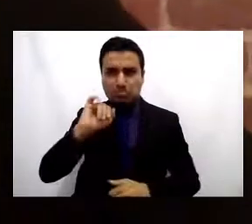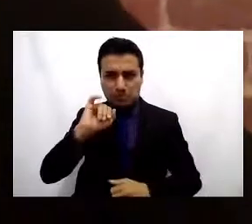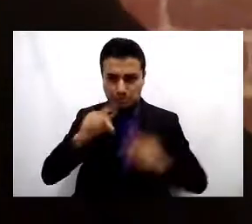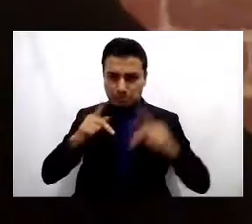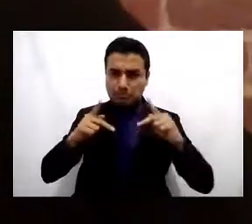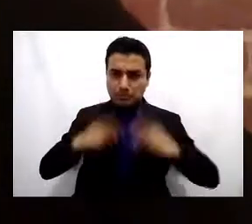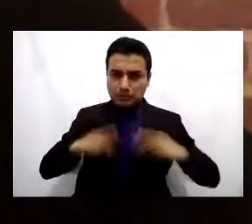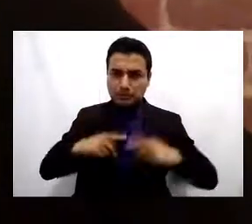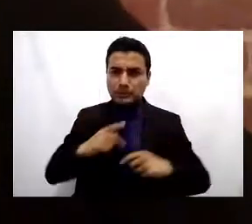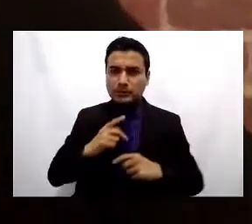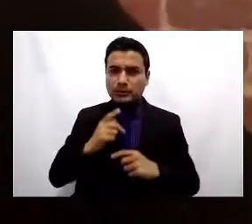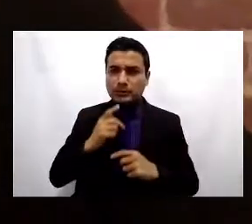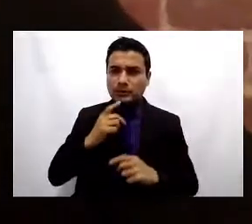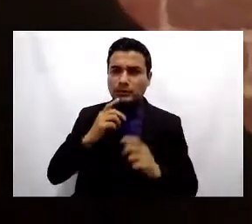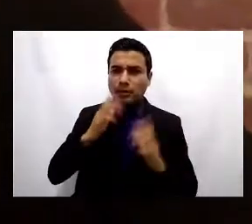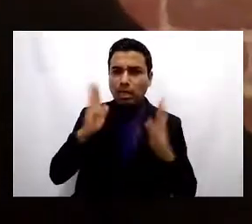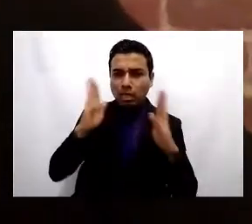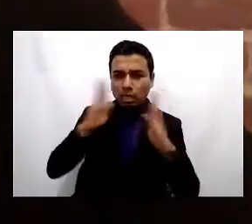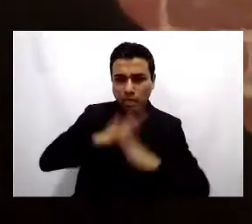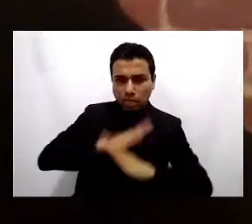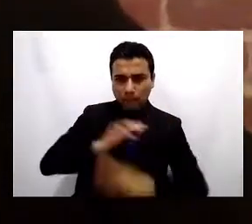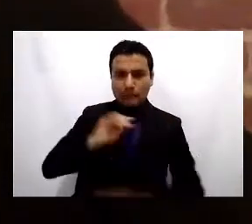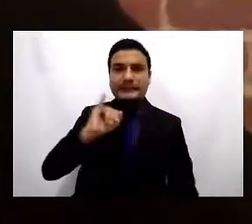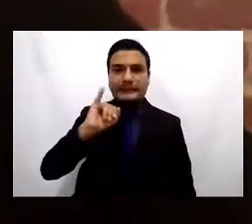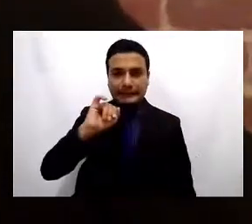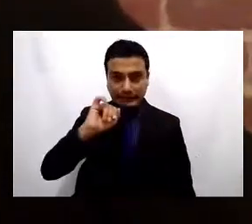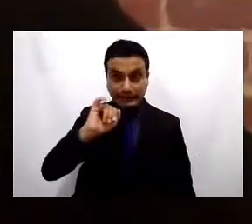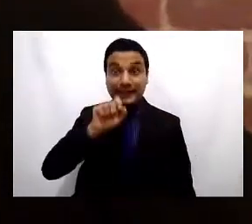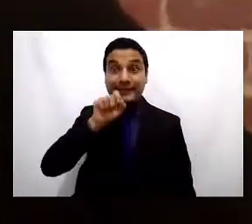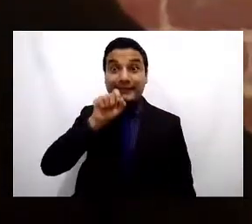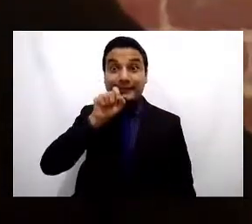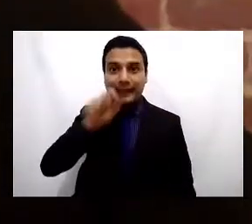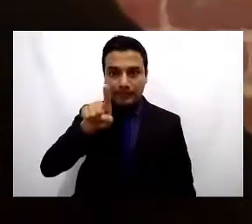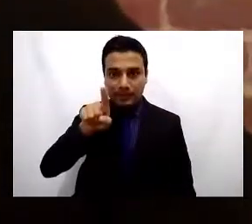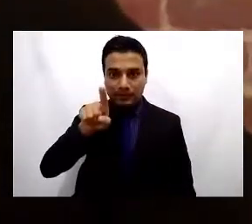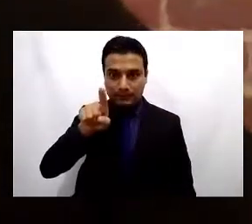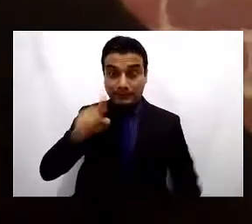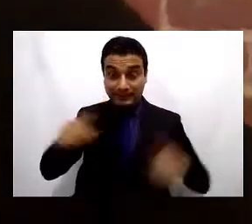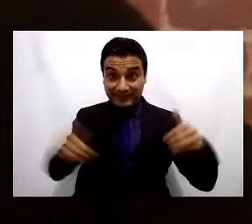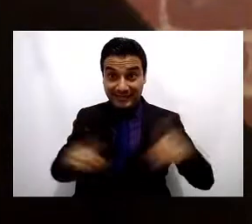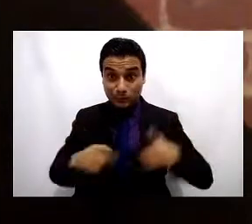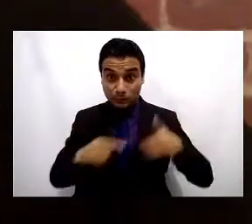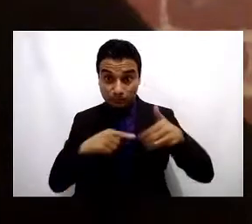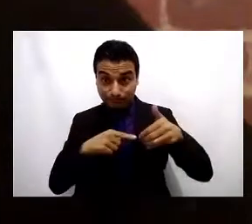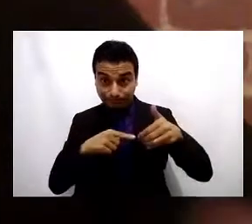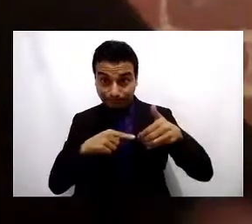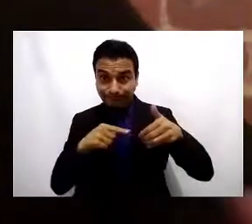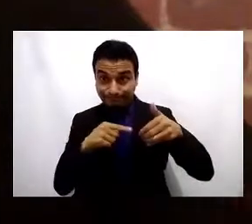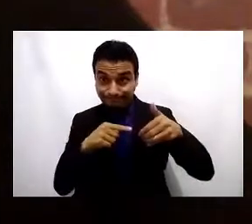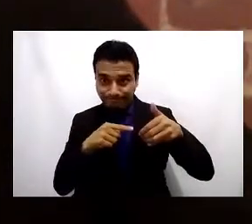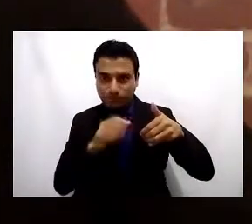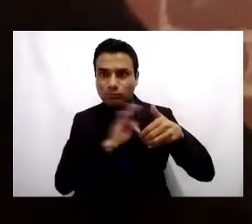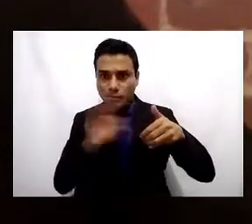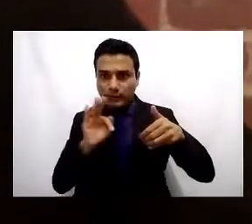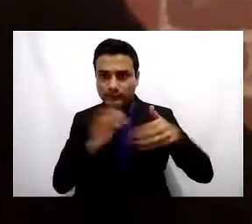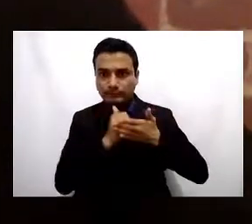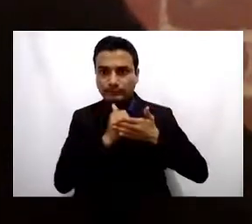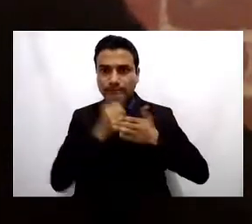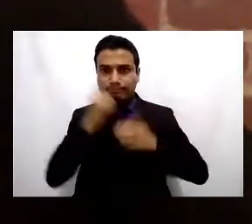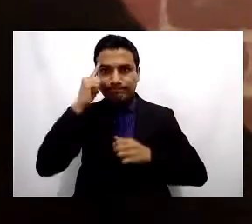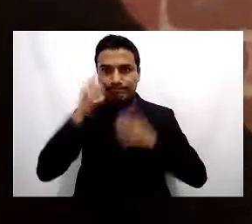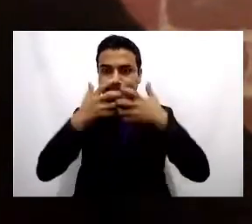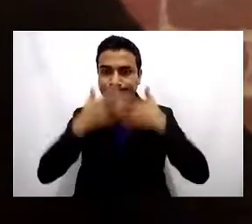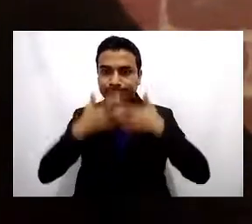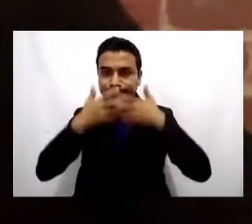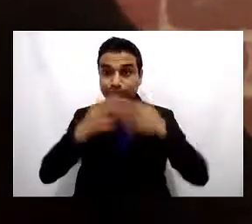el teatro piensa. El teatro es un método de pensamiento. La creación teatral es una